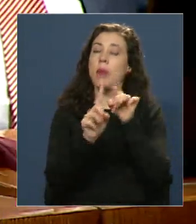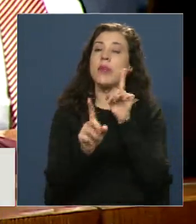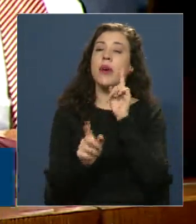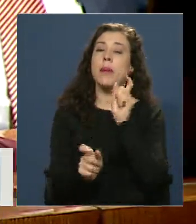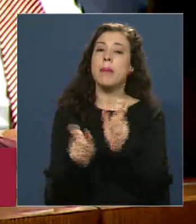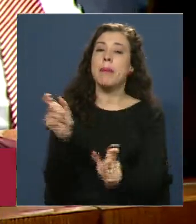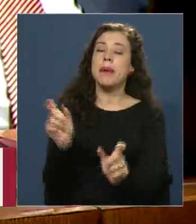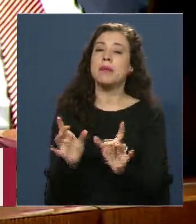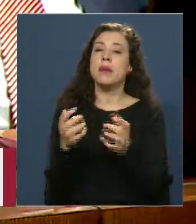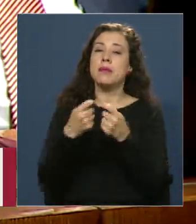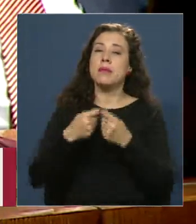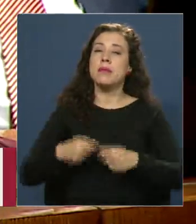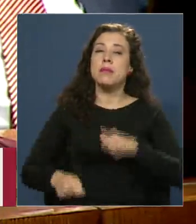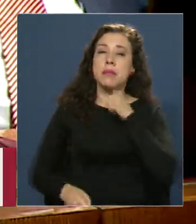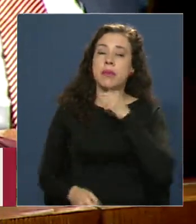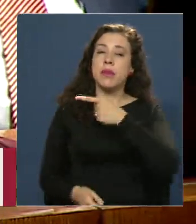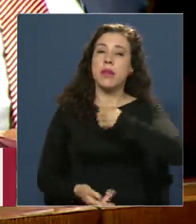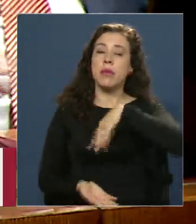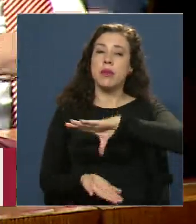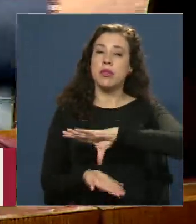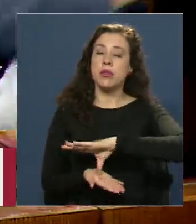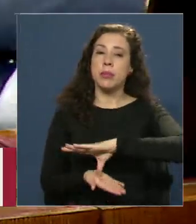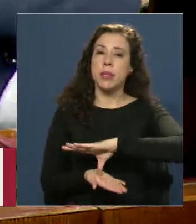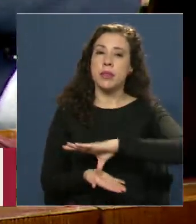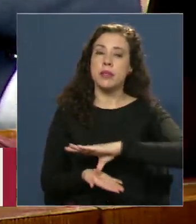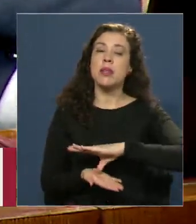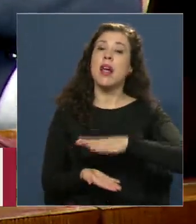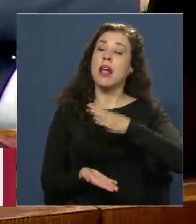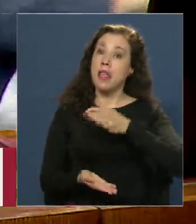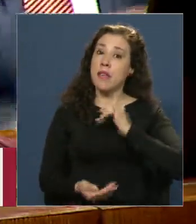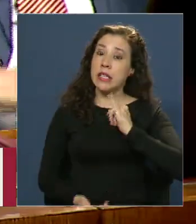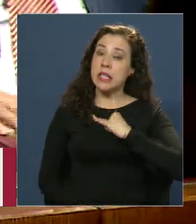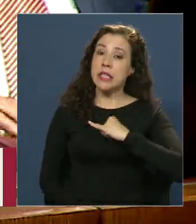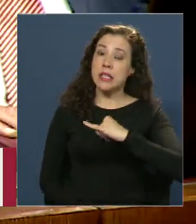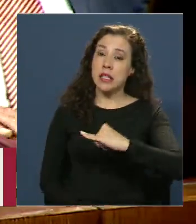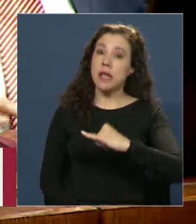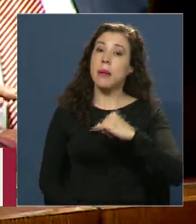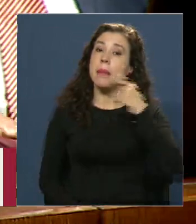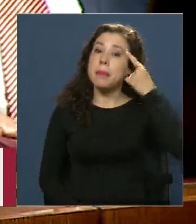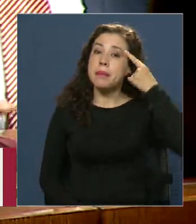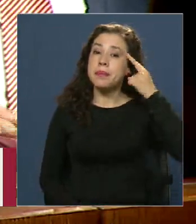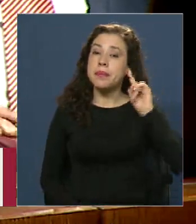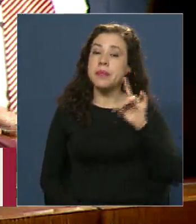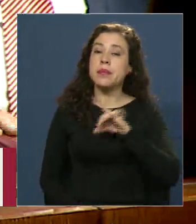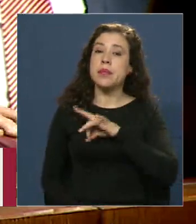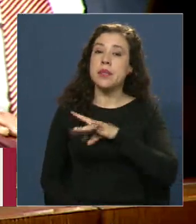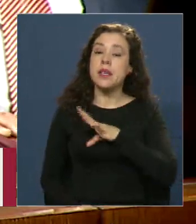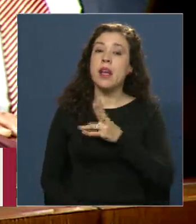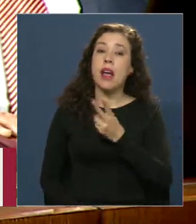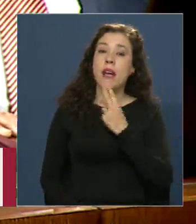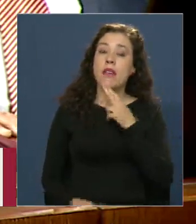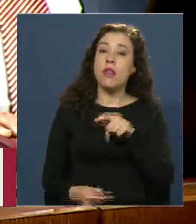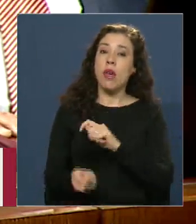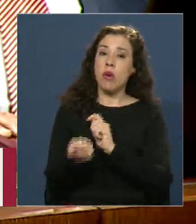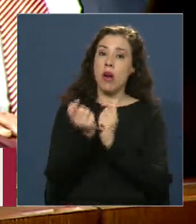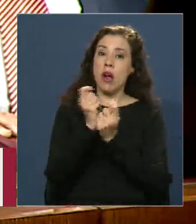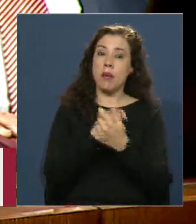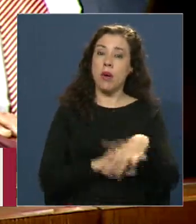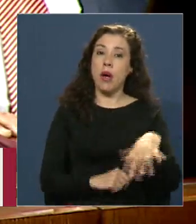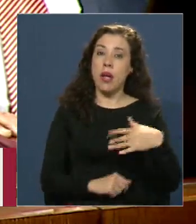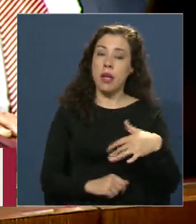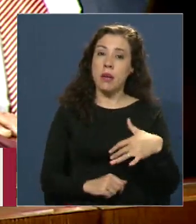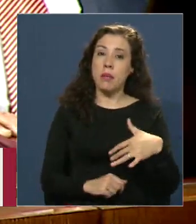personas más vulnerables de nuestro país, cosa que sin duda debe mantenerse. Ahora bien, Chile ha experimentado un cambio importante